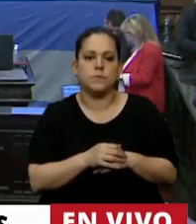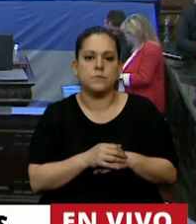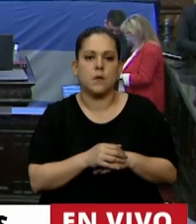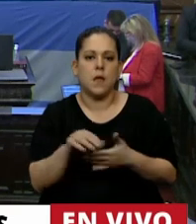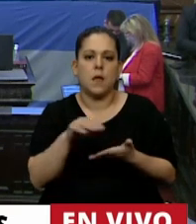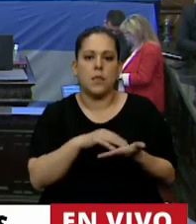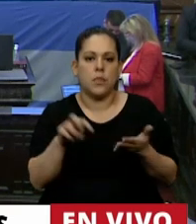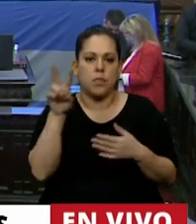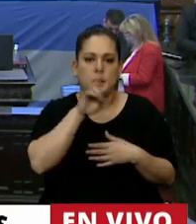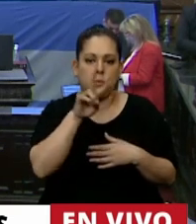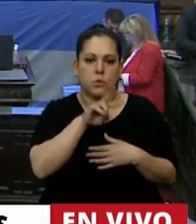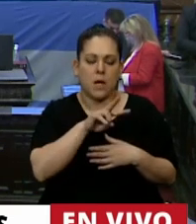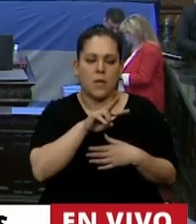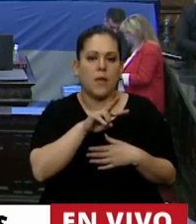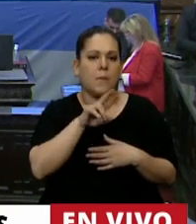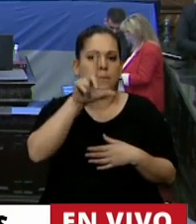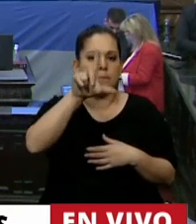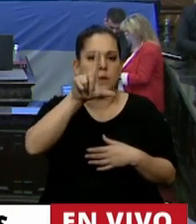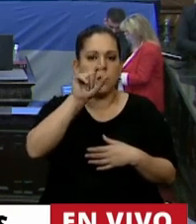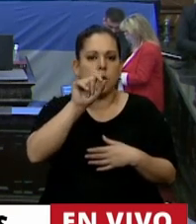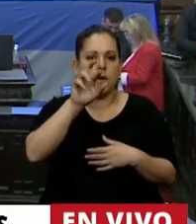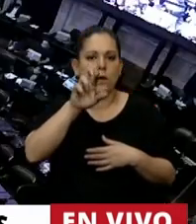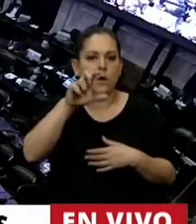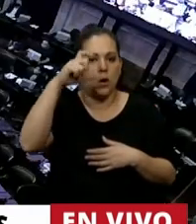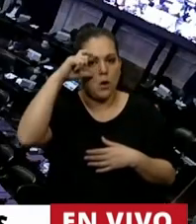diputada gimena lópez